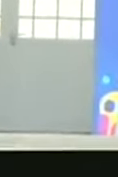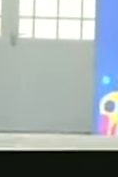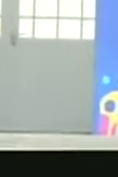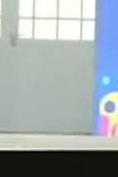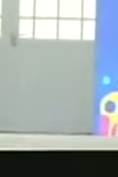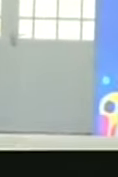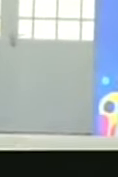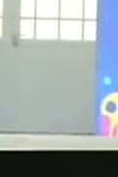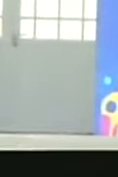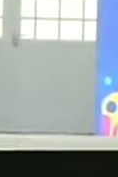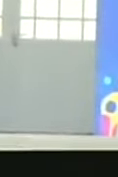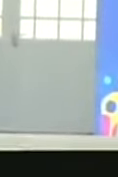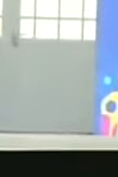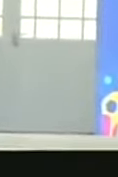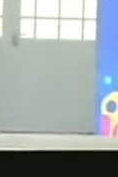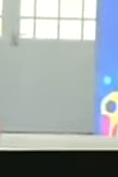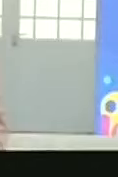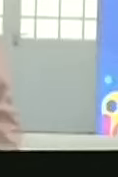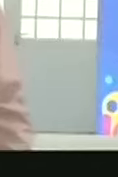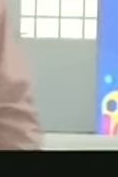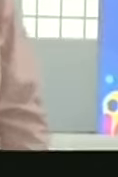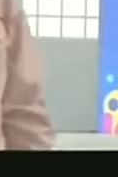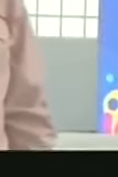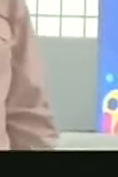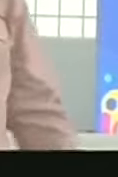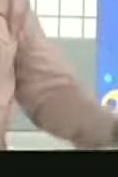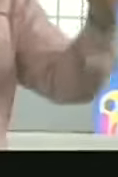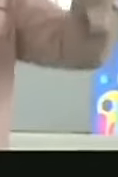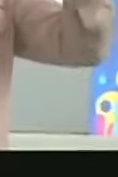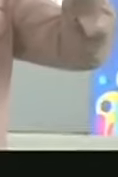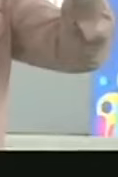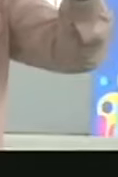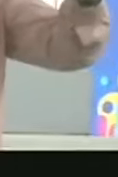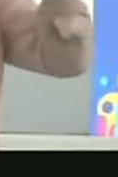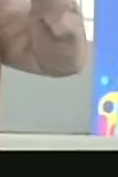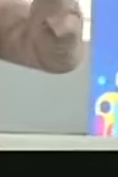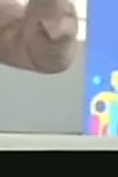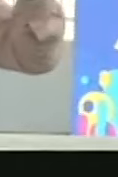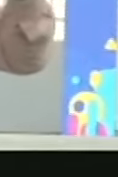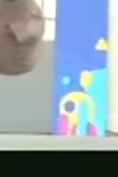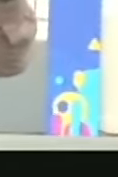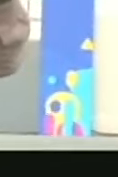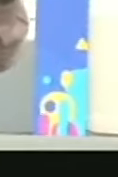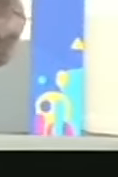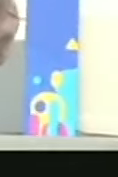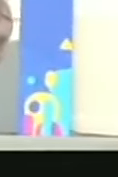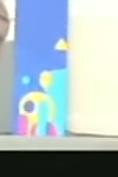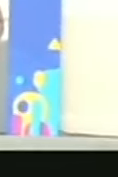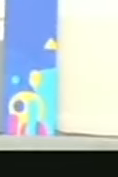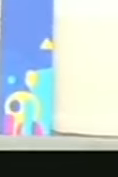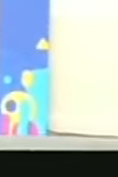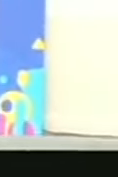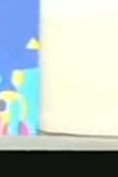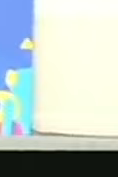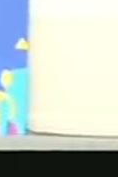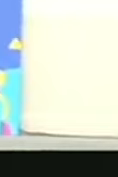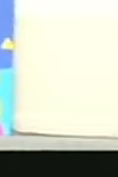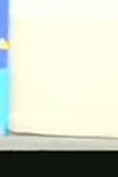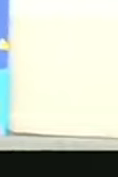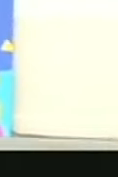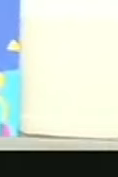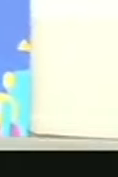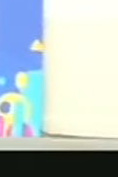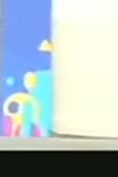África, África es mi tierra, África es mi tierra.